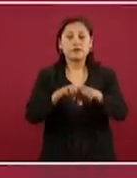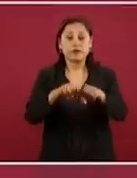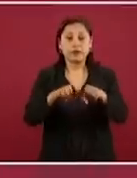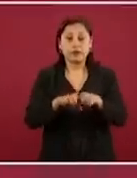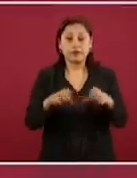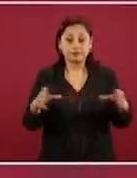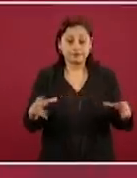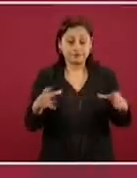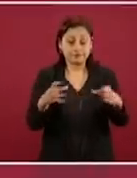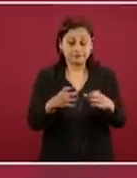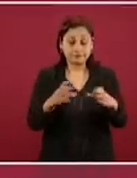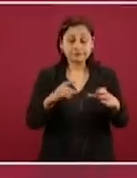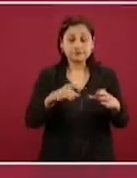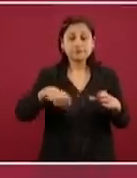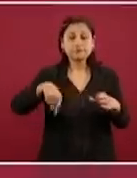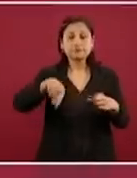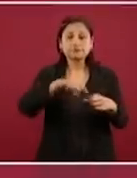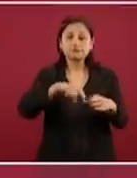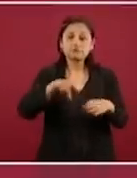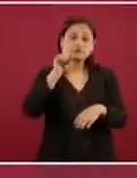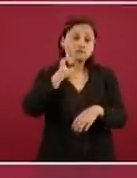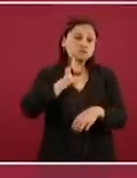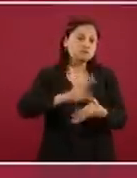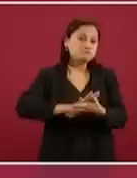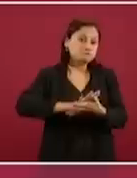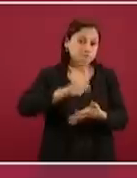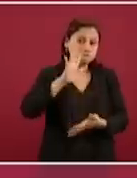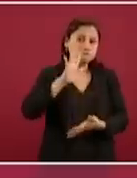mayoritariamente de mujeres.